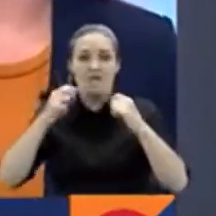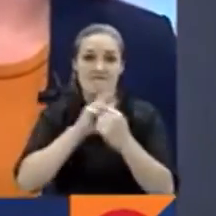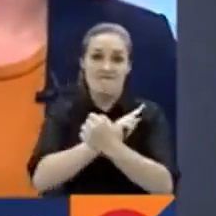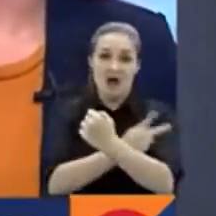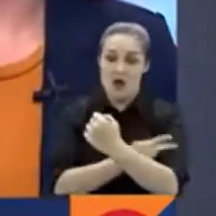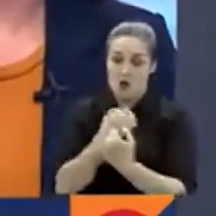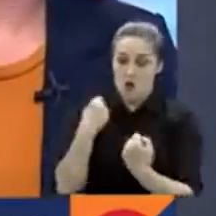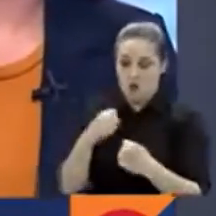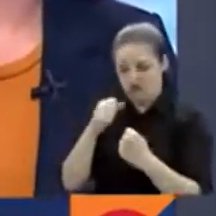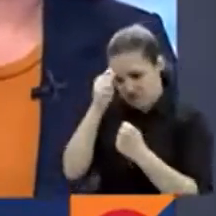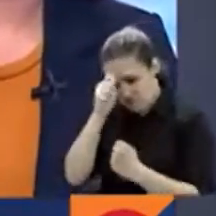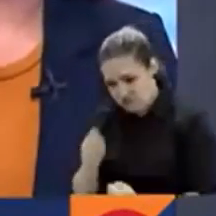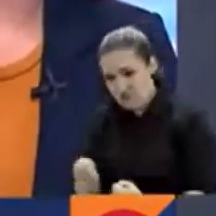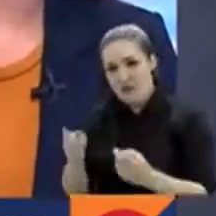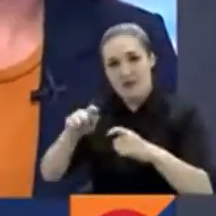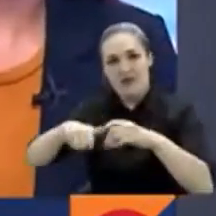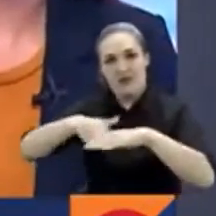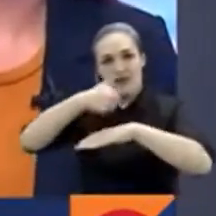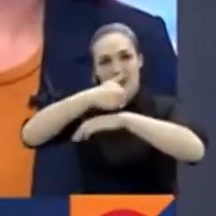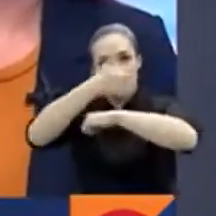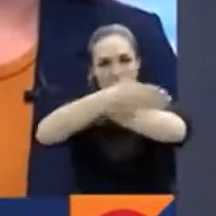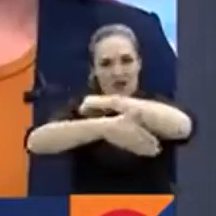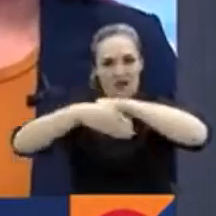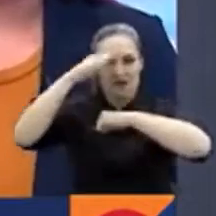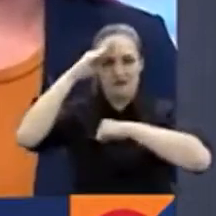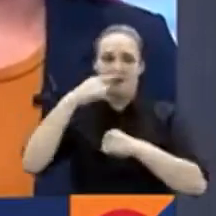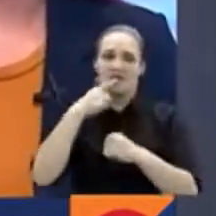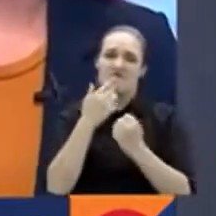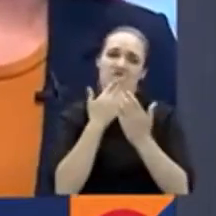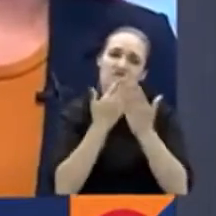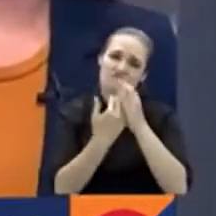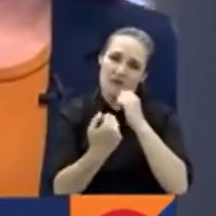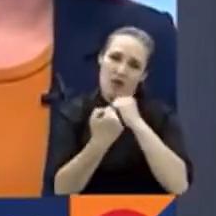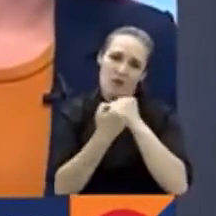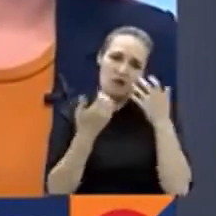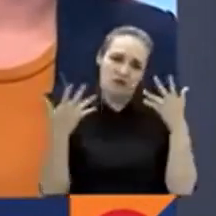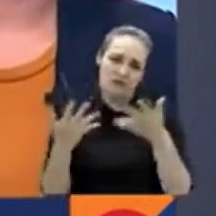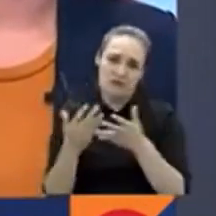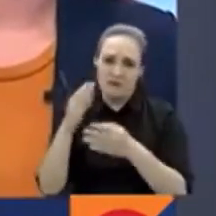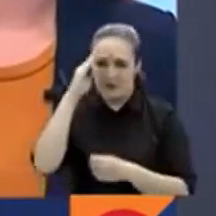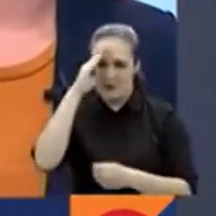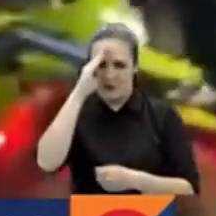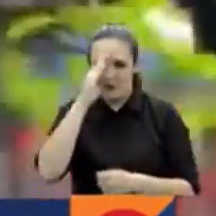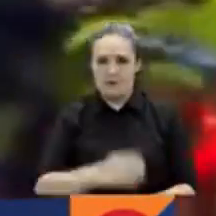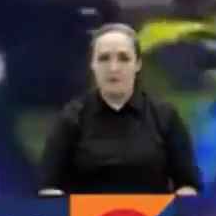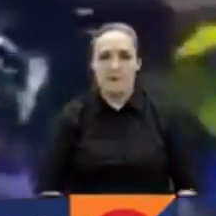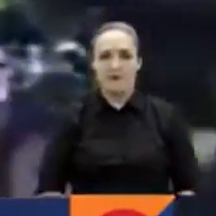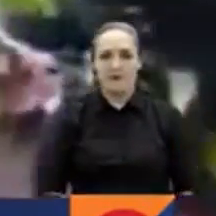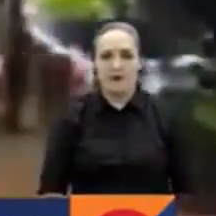los uniformados y el director del ESMAD agradeció al país el respaldo a sus policías.